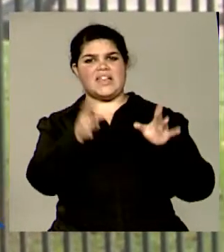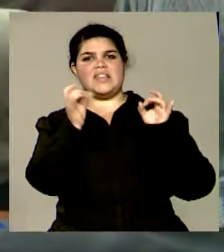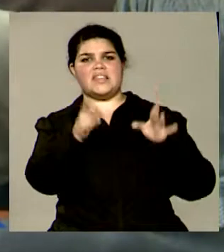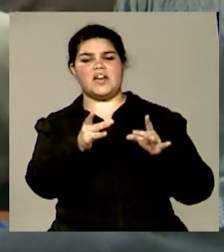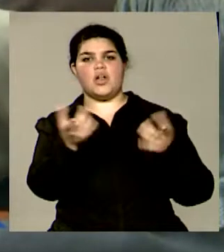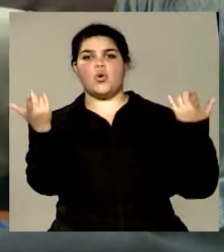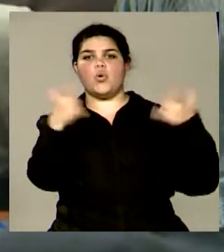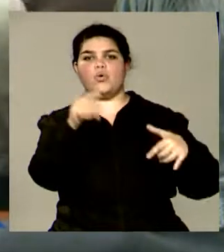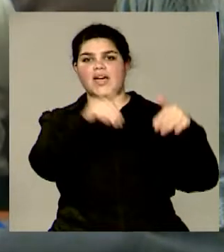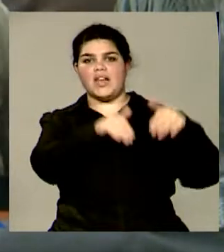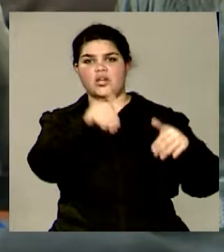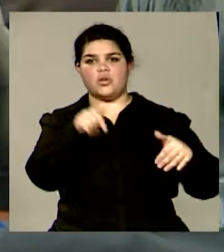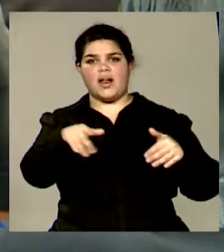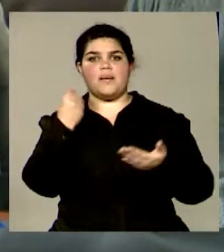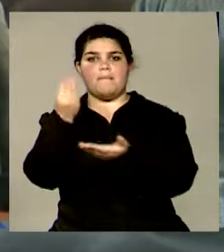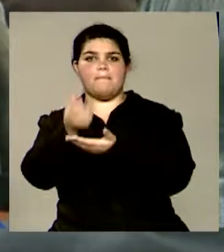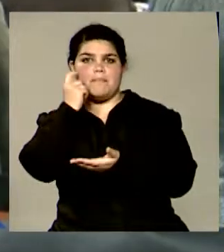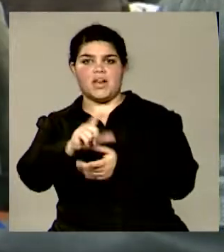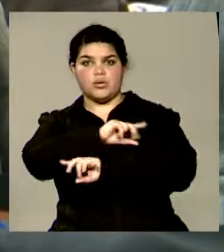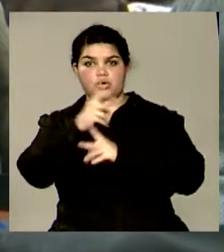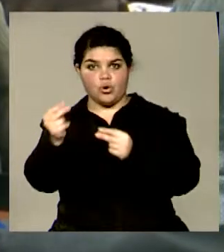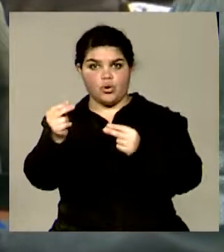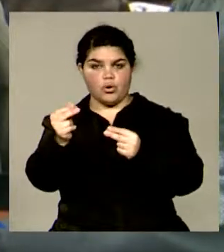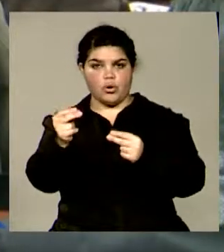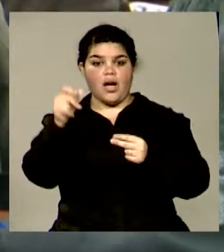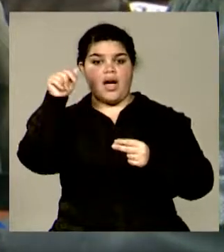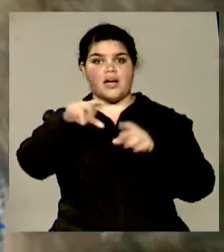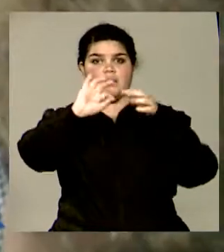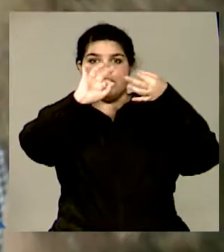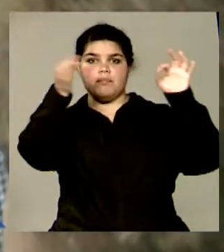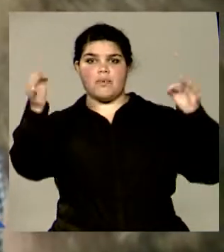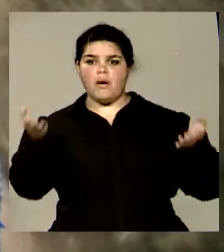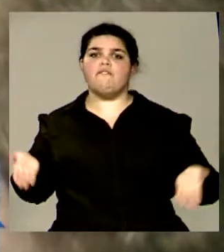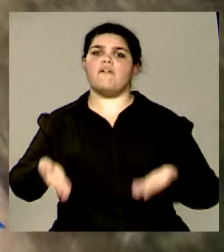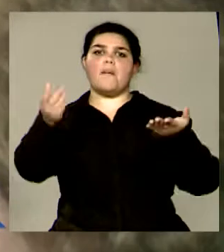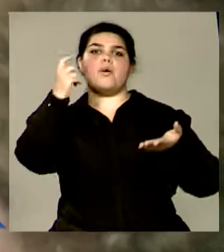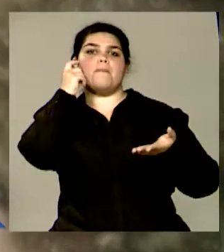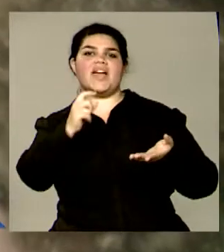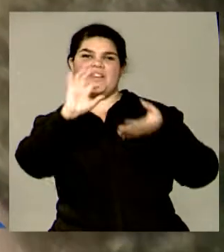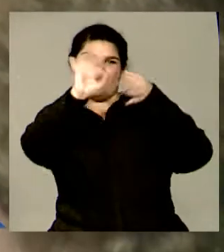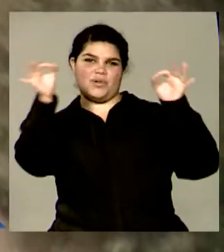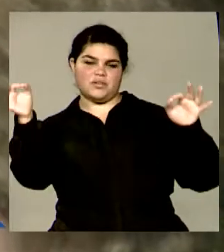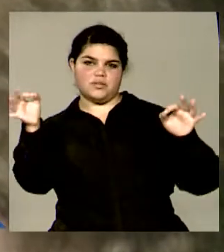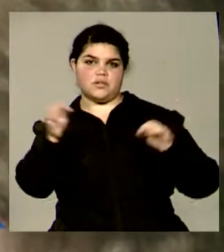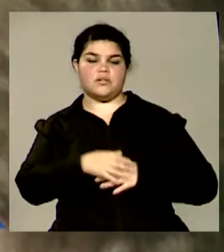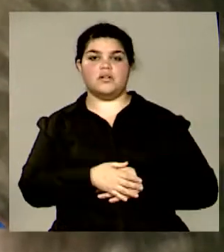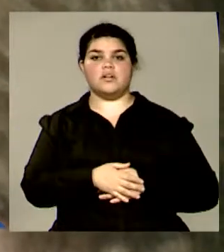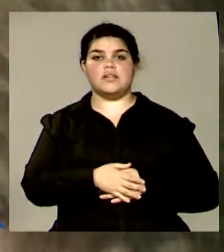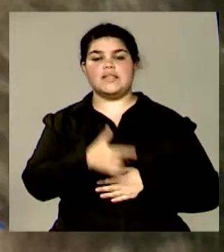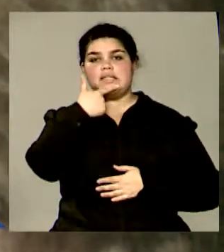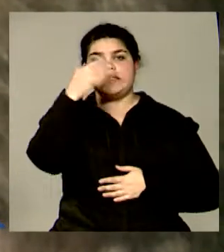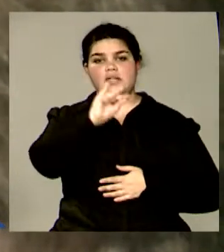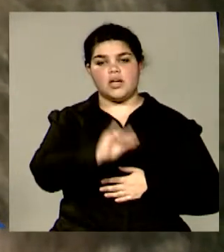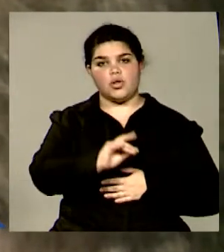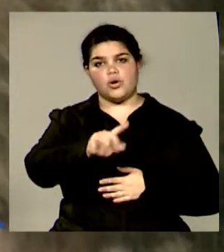Junta Electoral de bajarlo de las PASO bajo el lema Vamos Menem. El gobernador Sergio Casas y el ex mandatario Luis